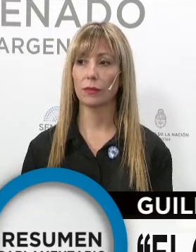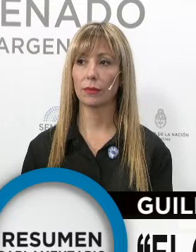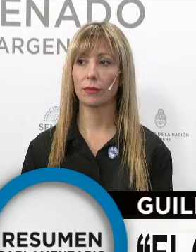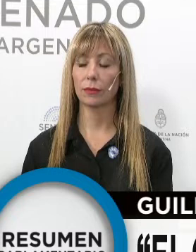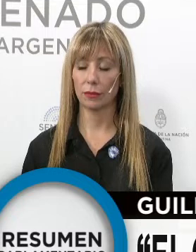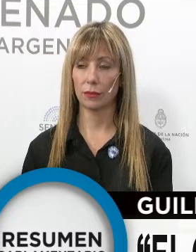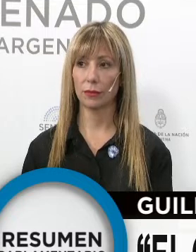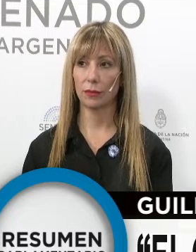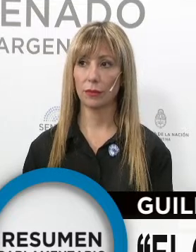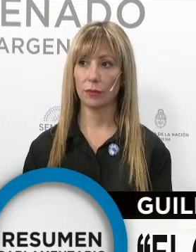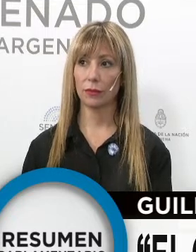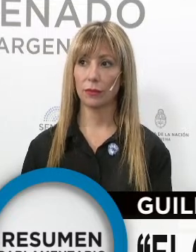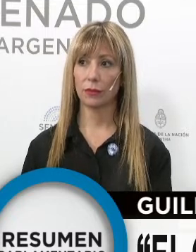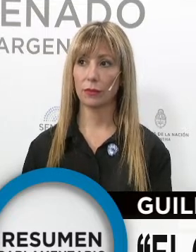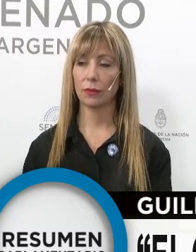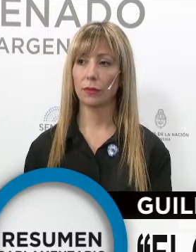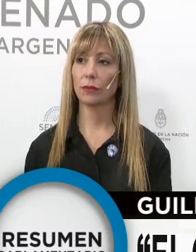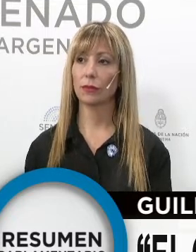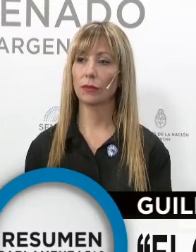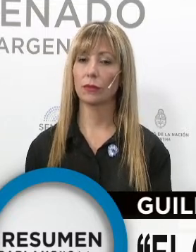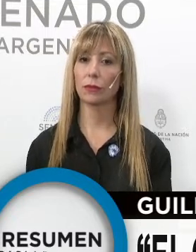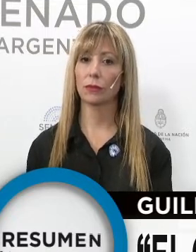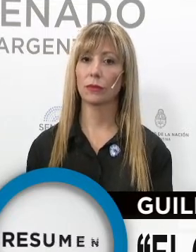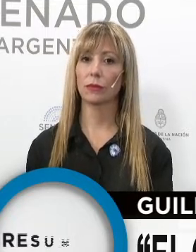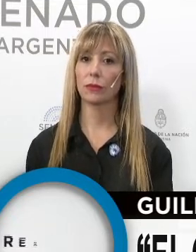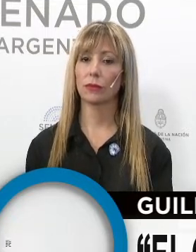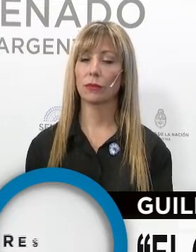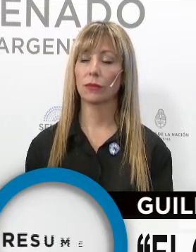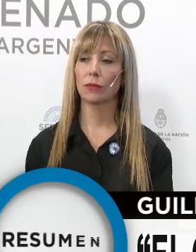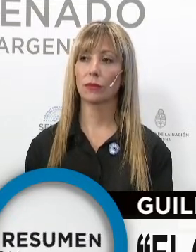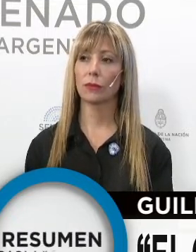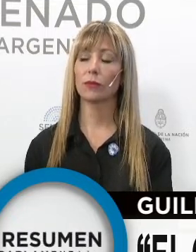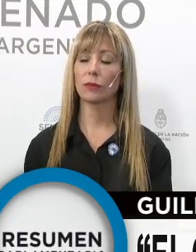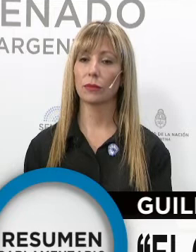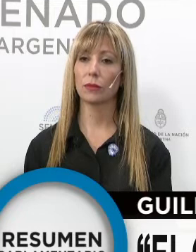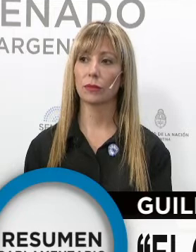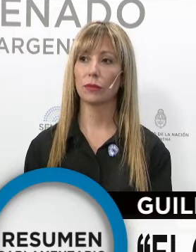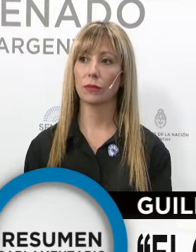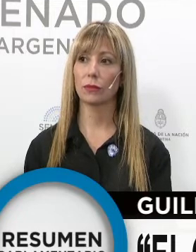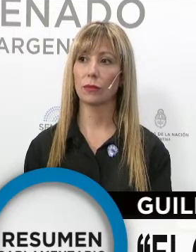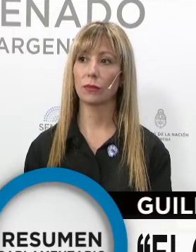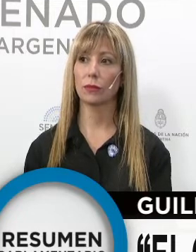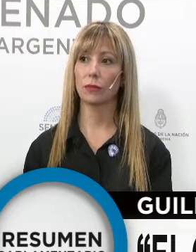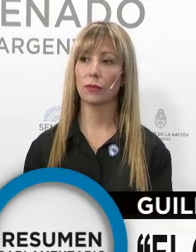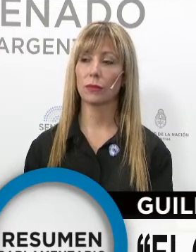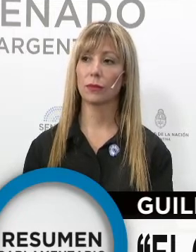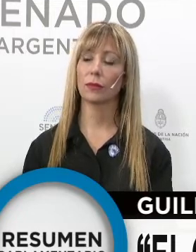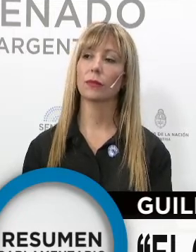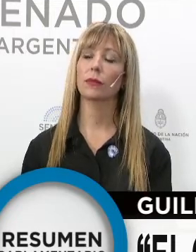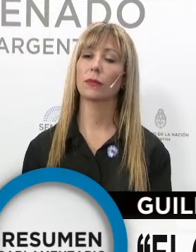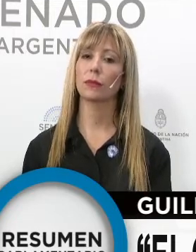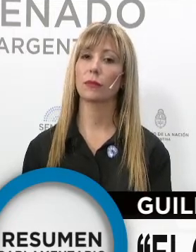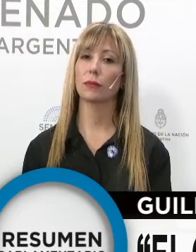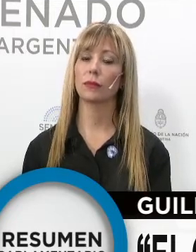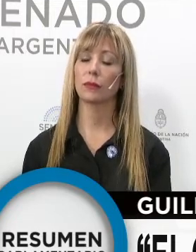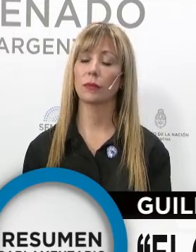Diputados, se discute, que también se discutió en el Senado, pero no tuvo eco, fue la inclusión de la Corte como